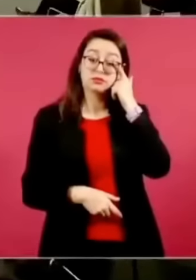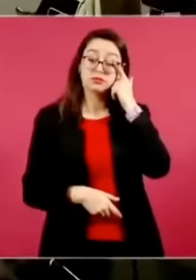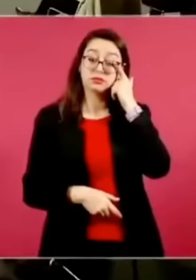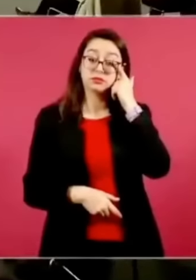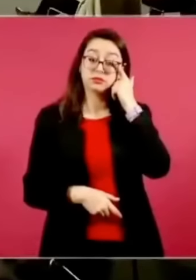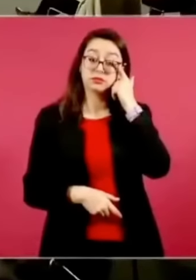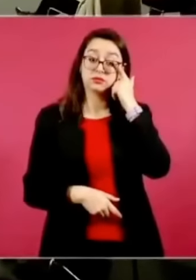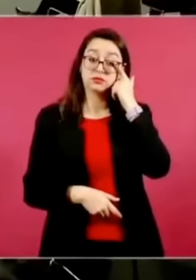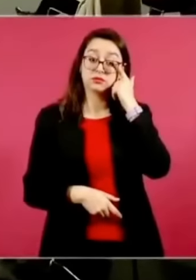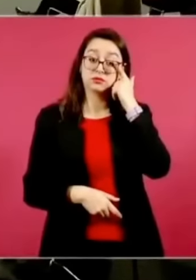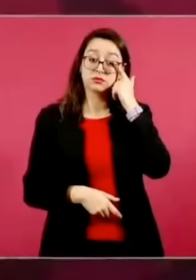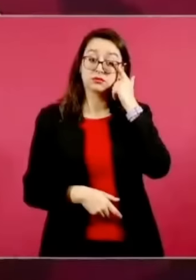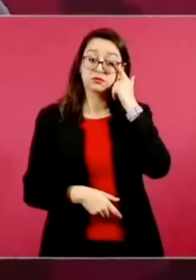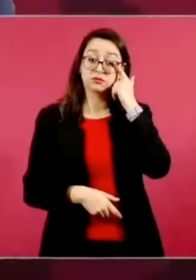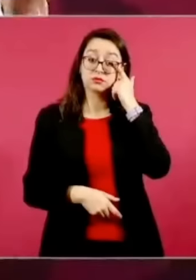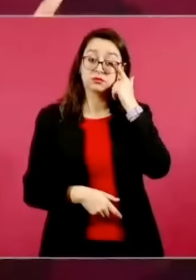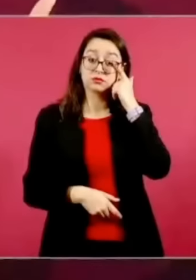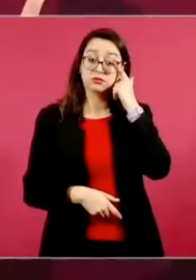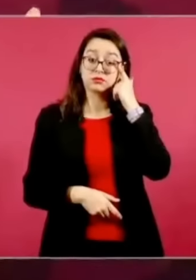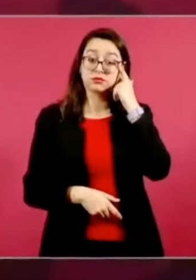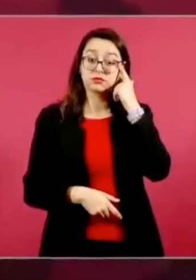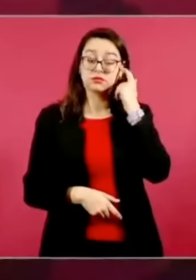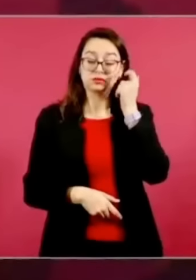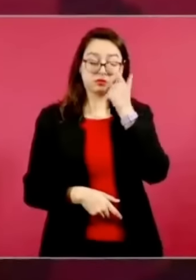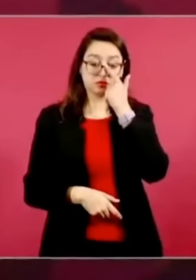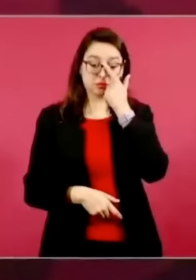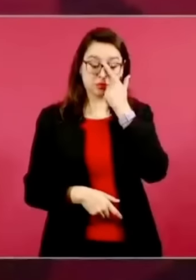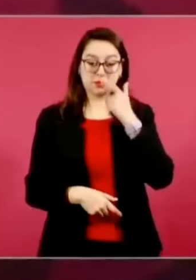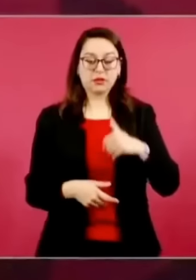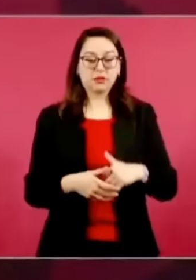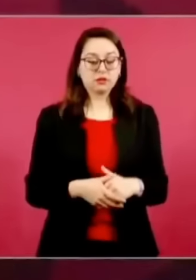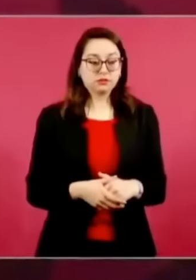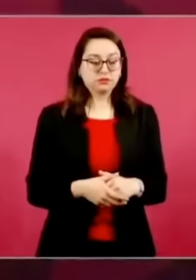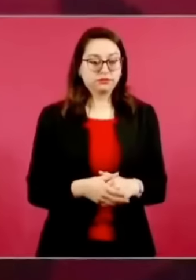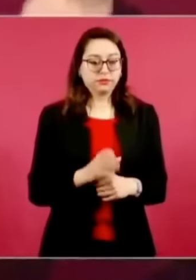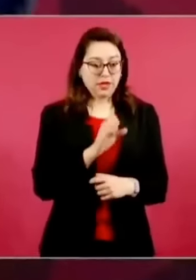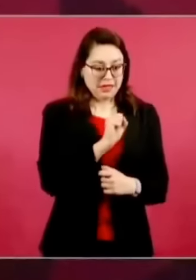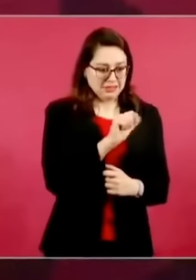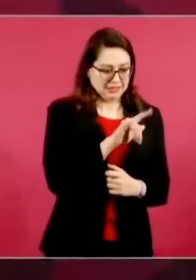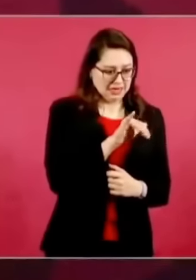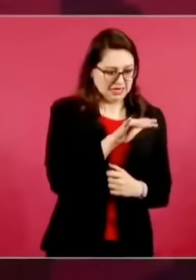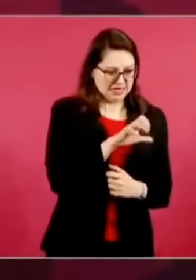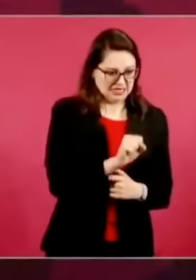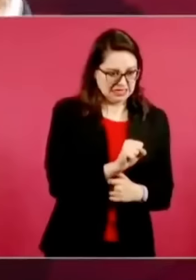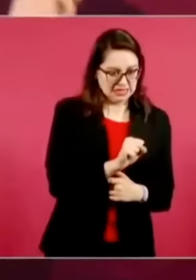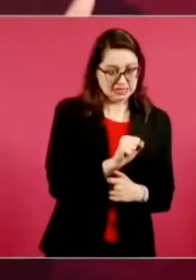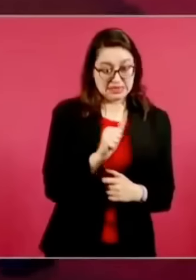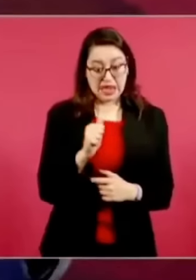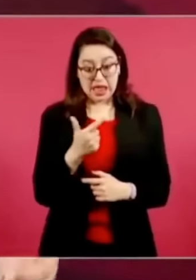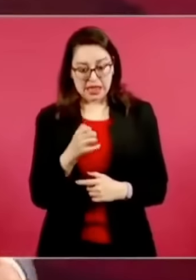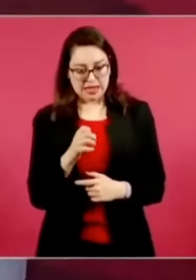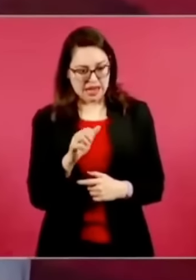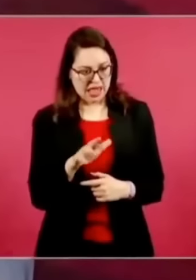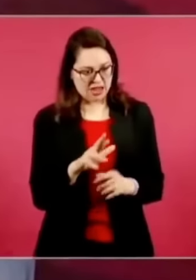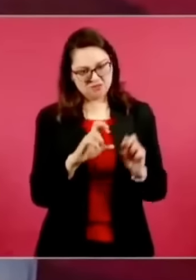cuando Aguilar se pelea con Salinas y se va con